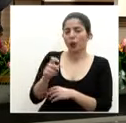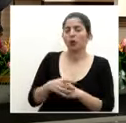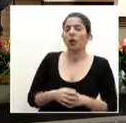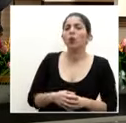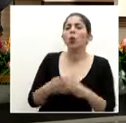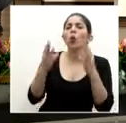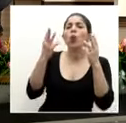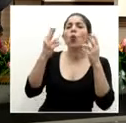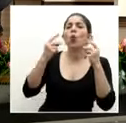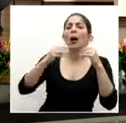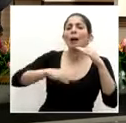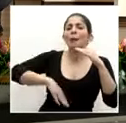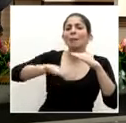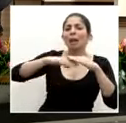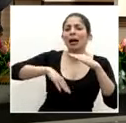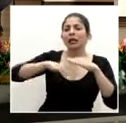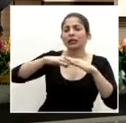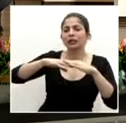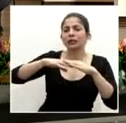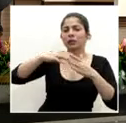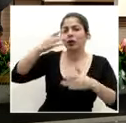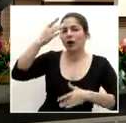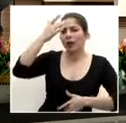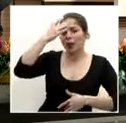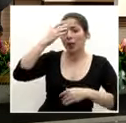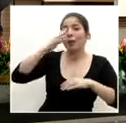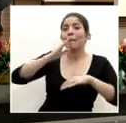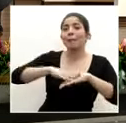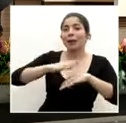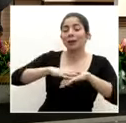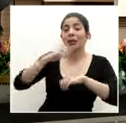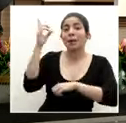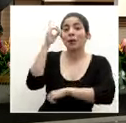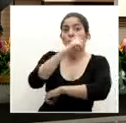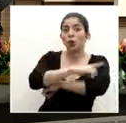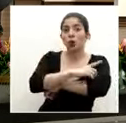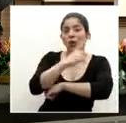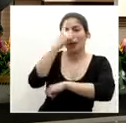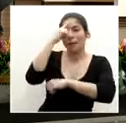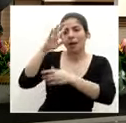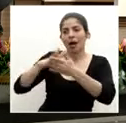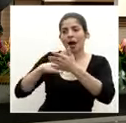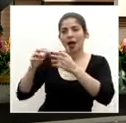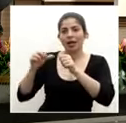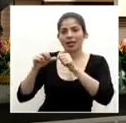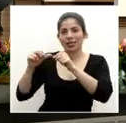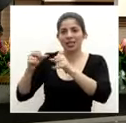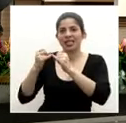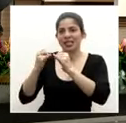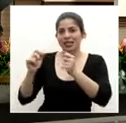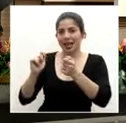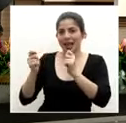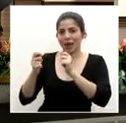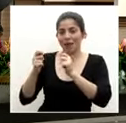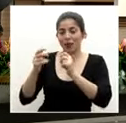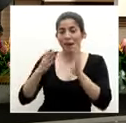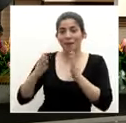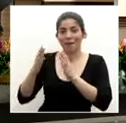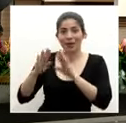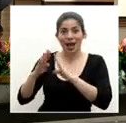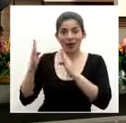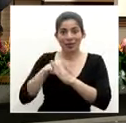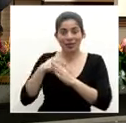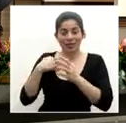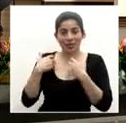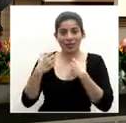¿cuánto es el máximo de casos que se van a permitir por día para seguir con el cronograma sin cambios de la reapertura que dictó el Ministerio de